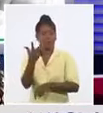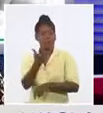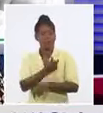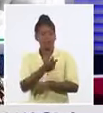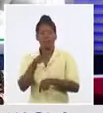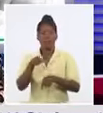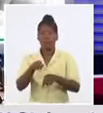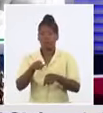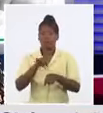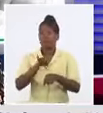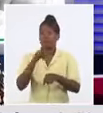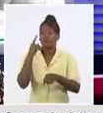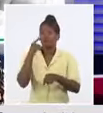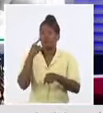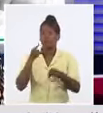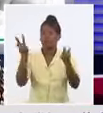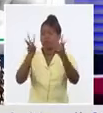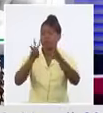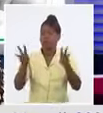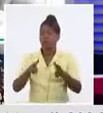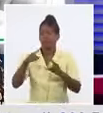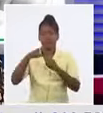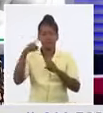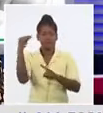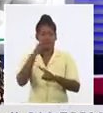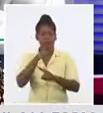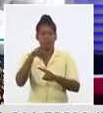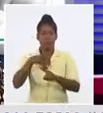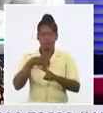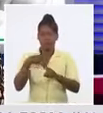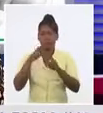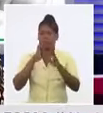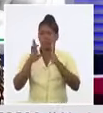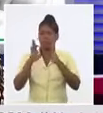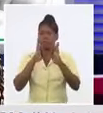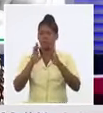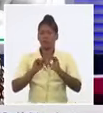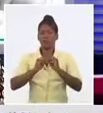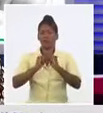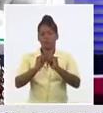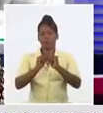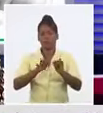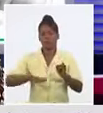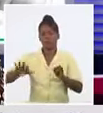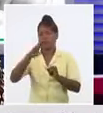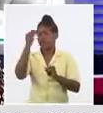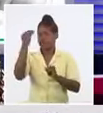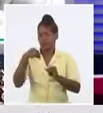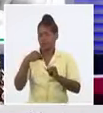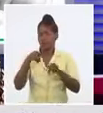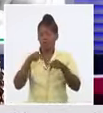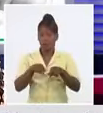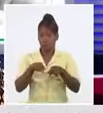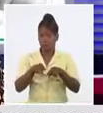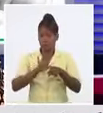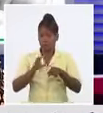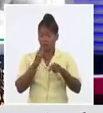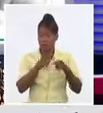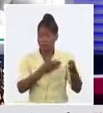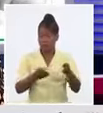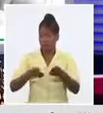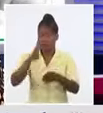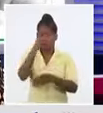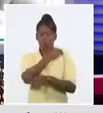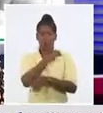sociales, también de algunos canales de monitoreo del Ministerio de Salud Pública. Para ello, contamos ya en el estudio con la presencia de la doctora Elena